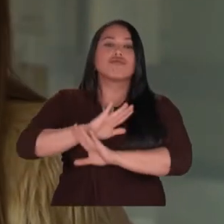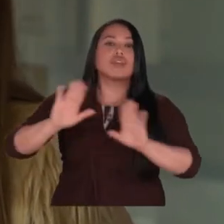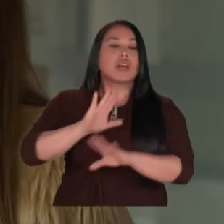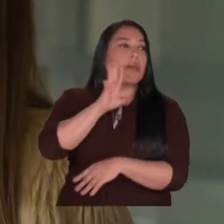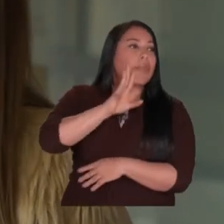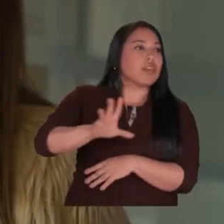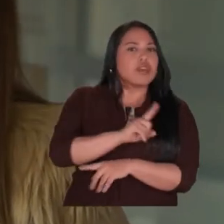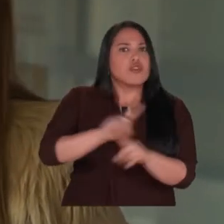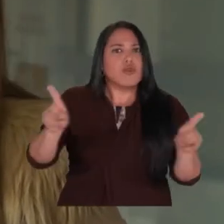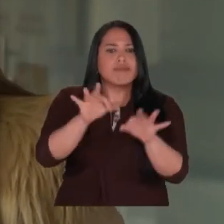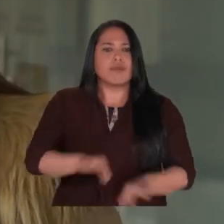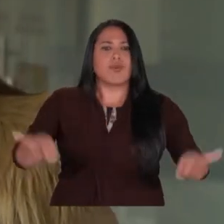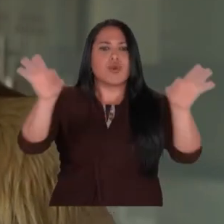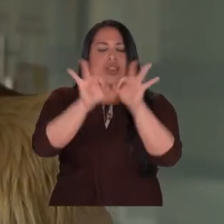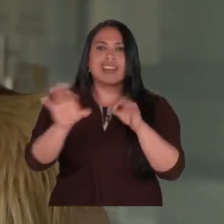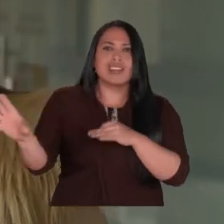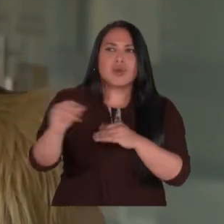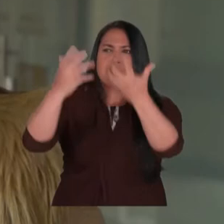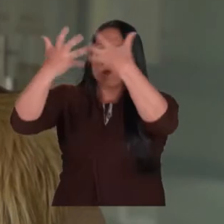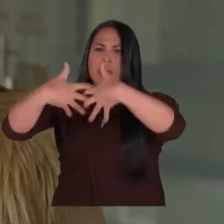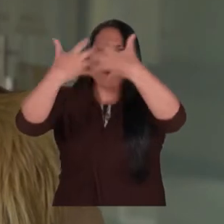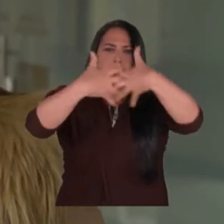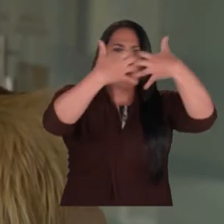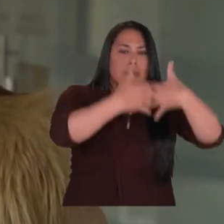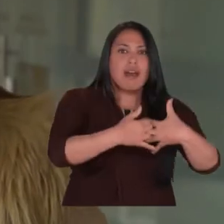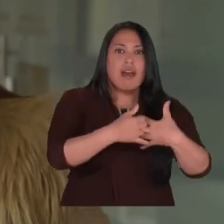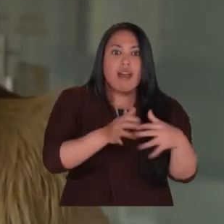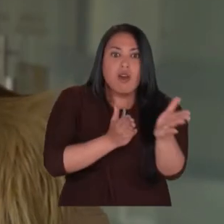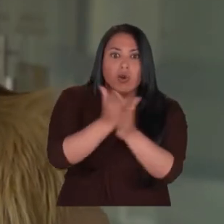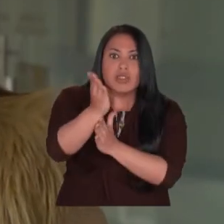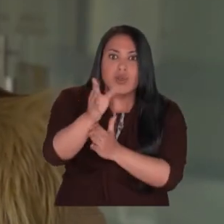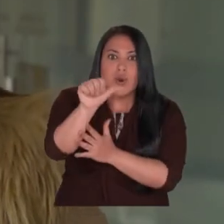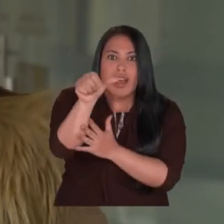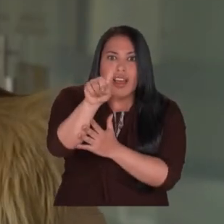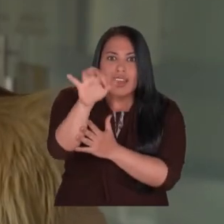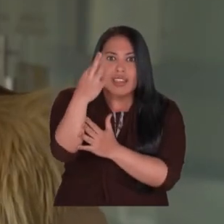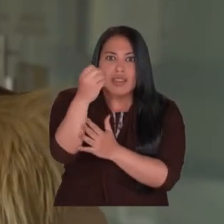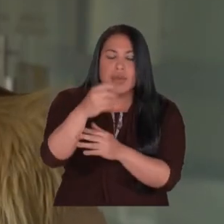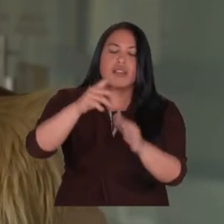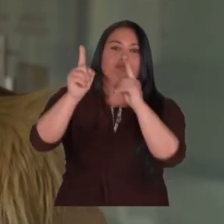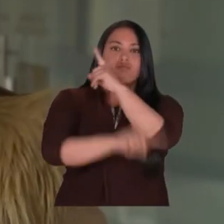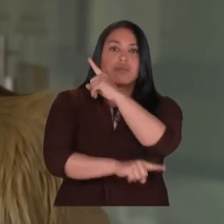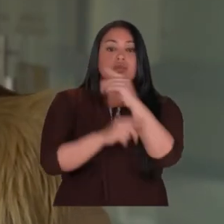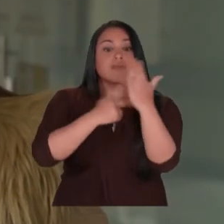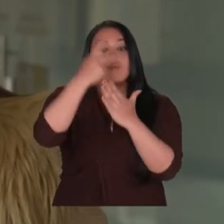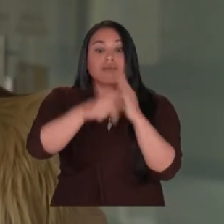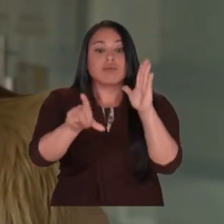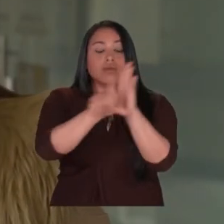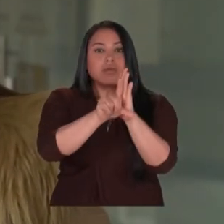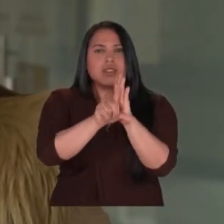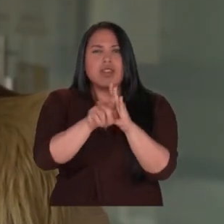un saludo a la bandera, sino sanciones contra todas las industrias que incumplan con esta normativa,